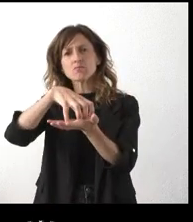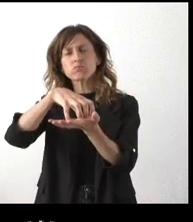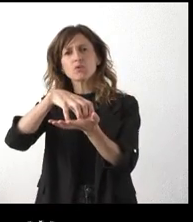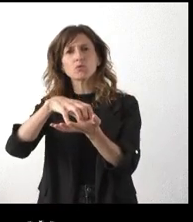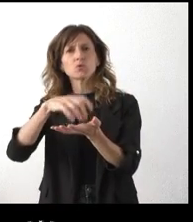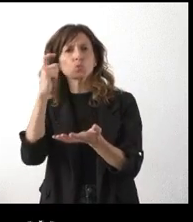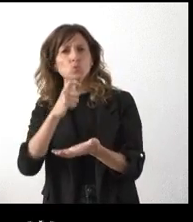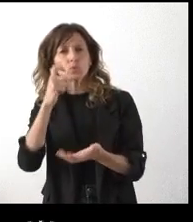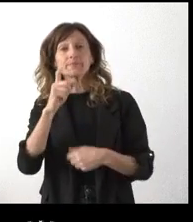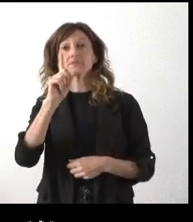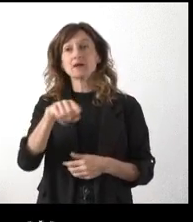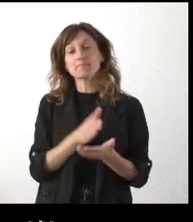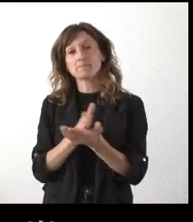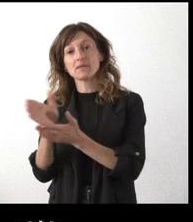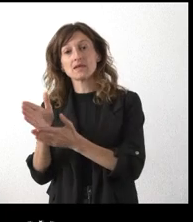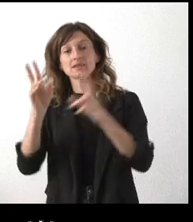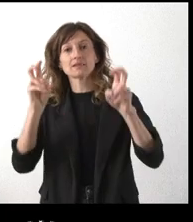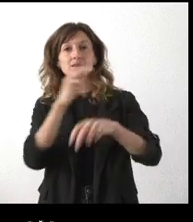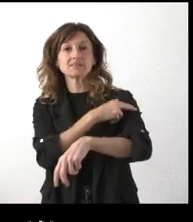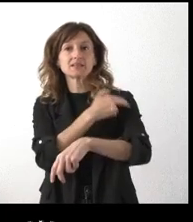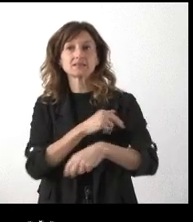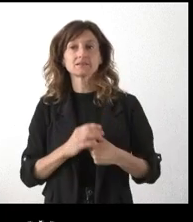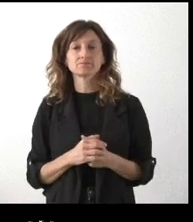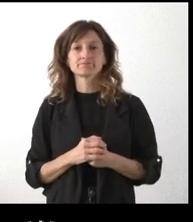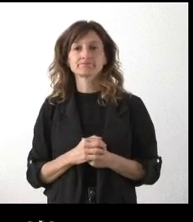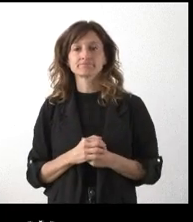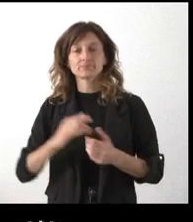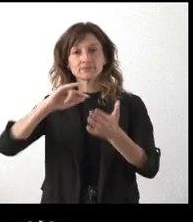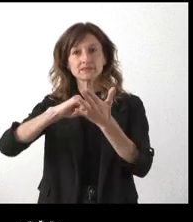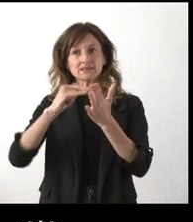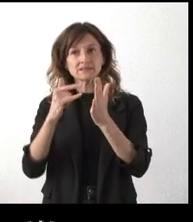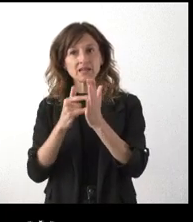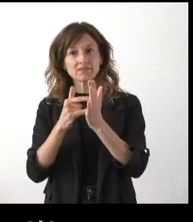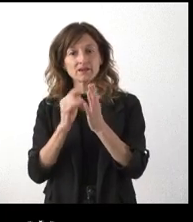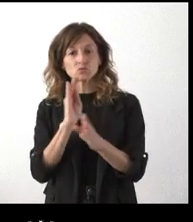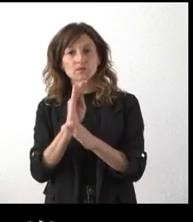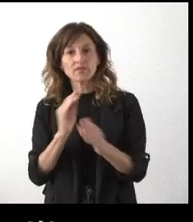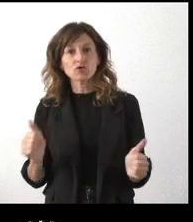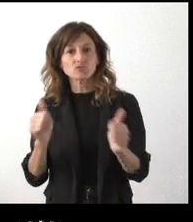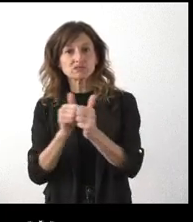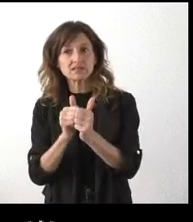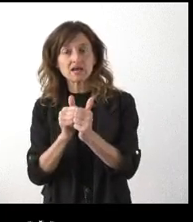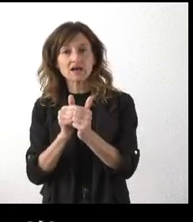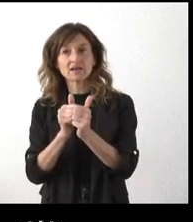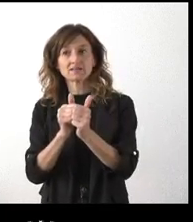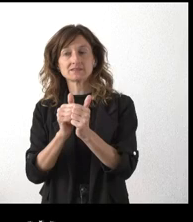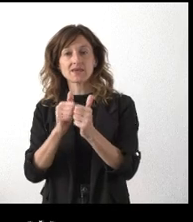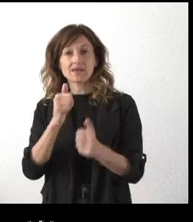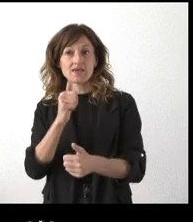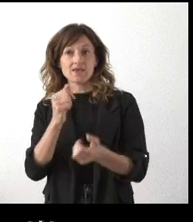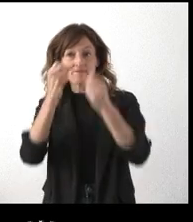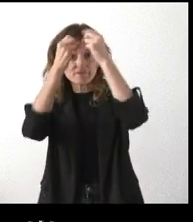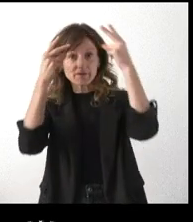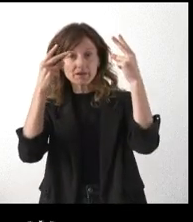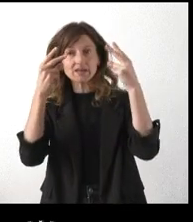y por otro lado y también en materia sanitaria los técnicos son cuidados auxiliares de enfermería los tecaes por los que pregunté también hace